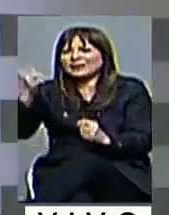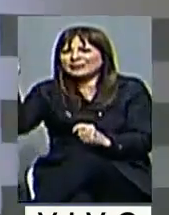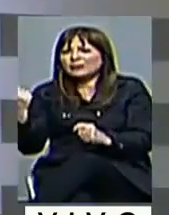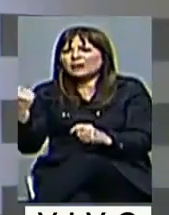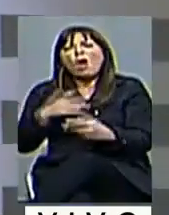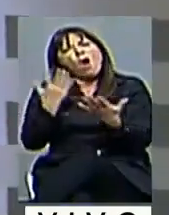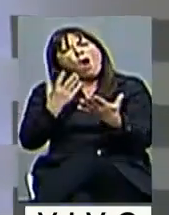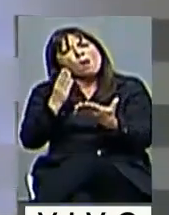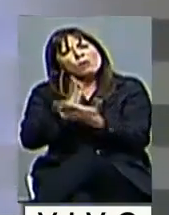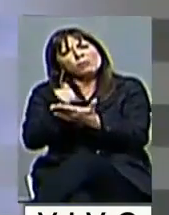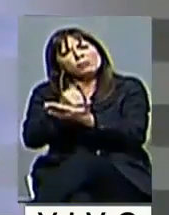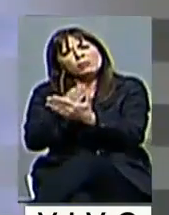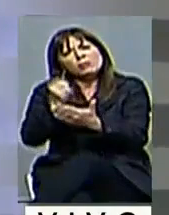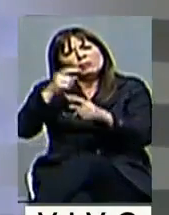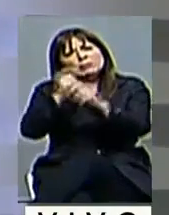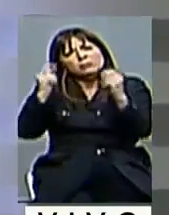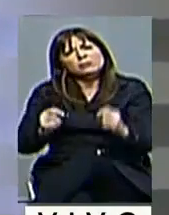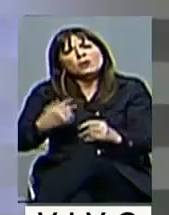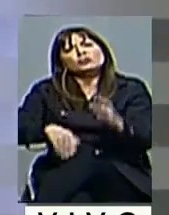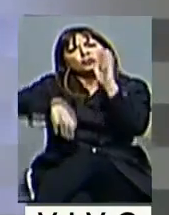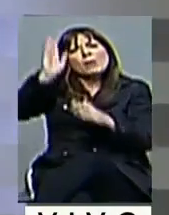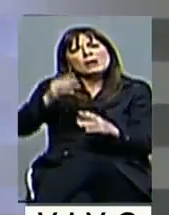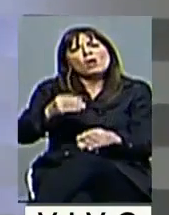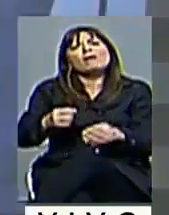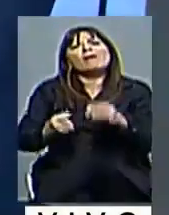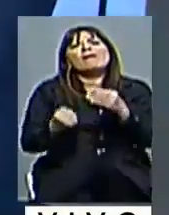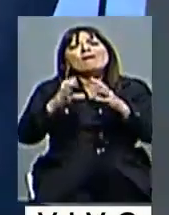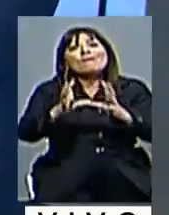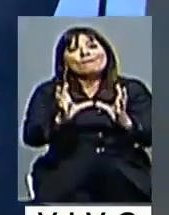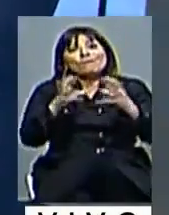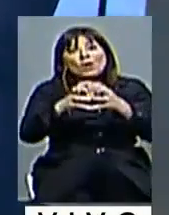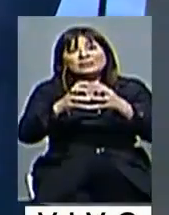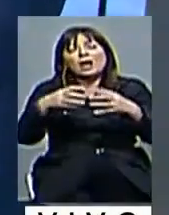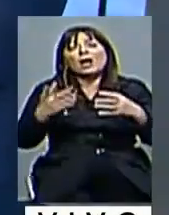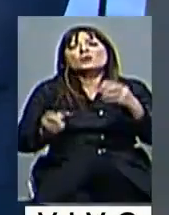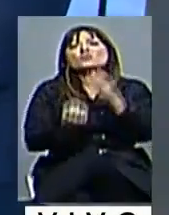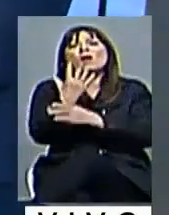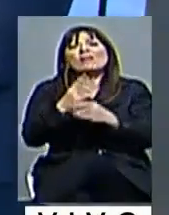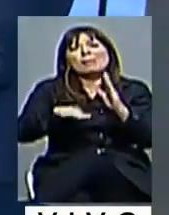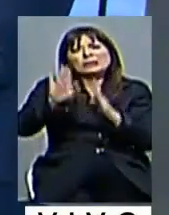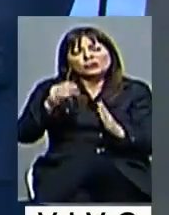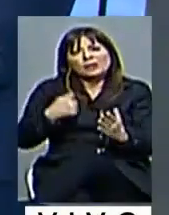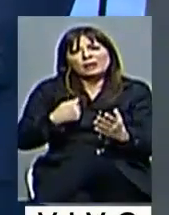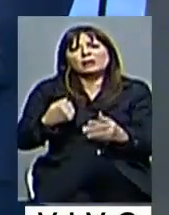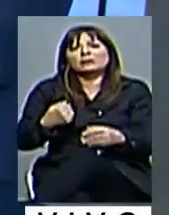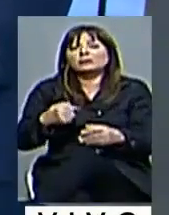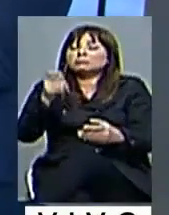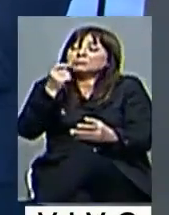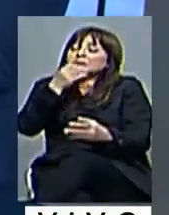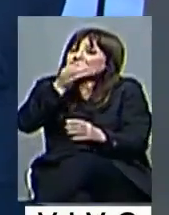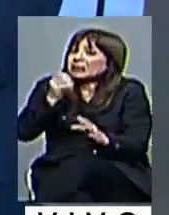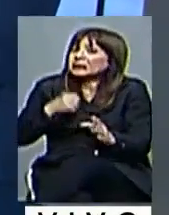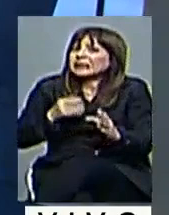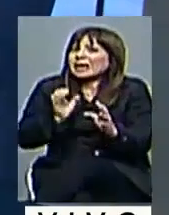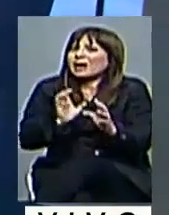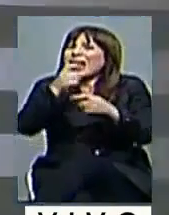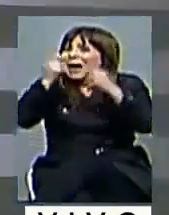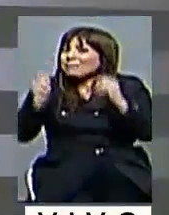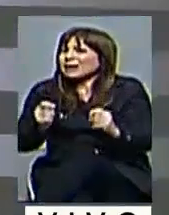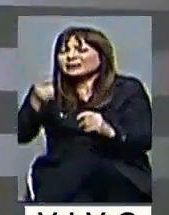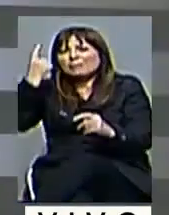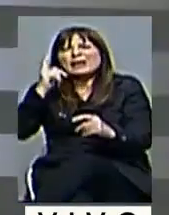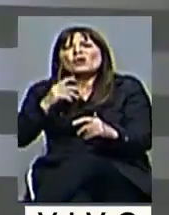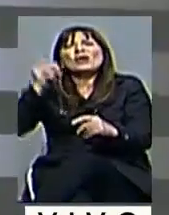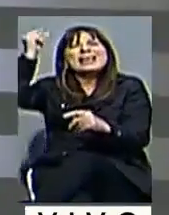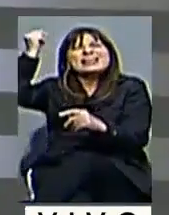estrategia fue superior a la de fuerza de mayoría? Porque a veces se dice, mira, es la campaña, pero no solamente la campaña, puede ser la idea,